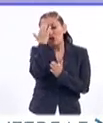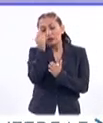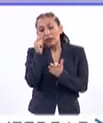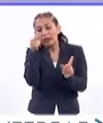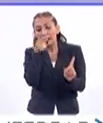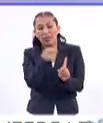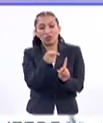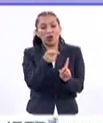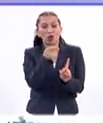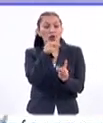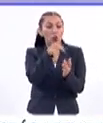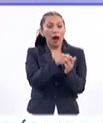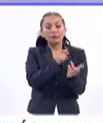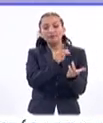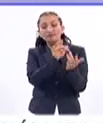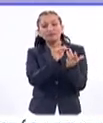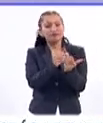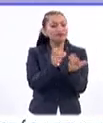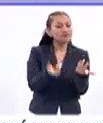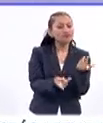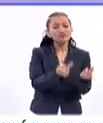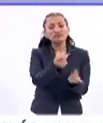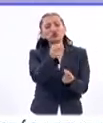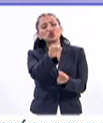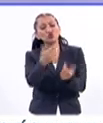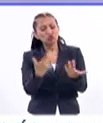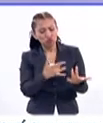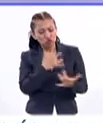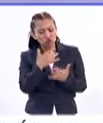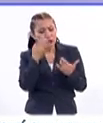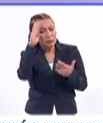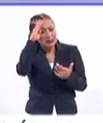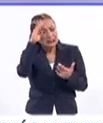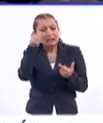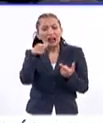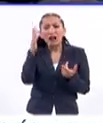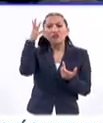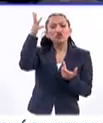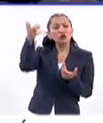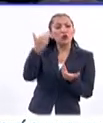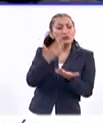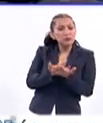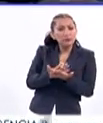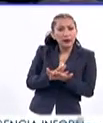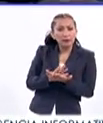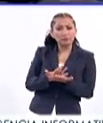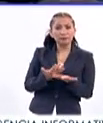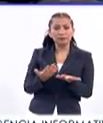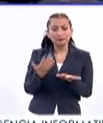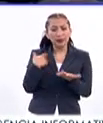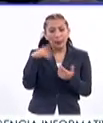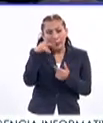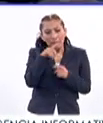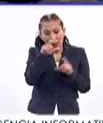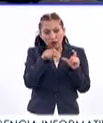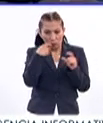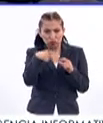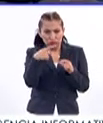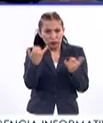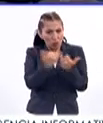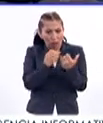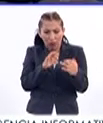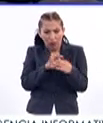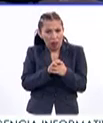yendo directamente a ellos, preguntándoles cómo es su sentir, qué es lo que esperan de este país que también es